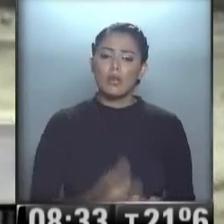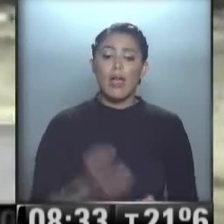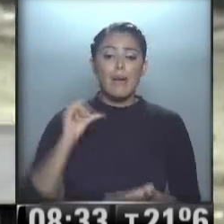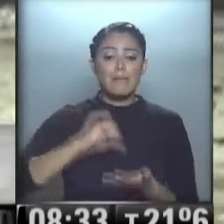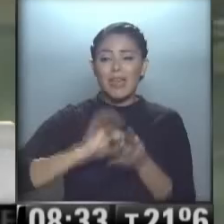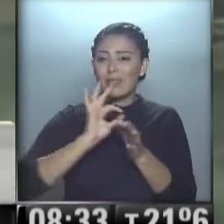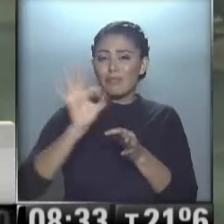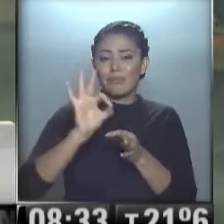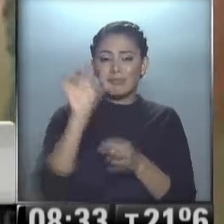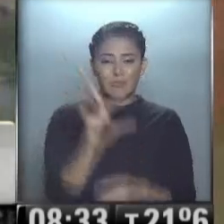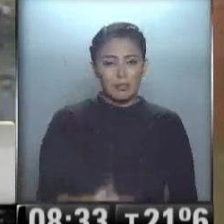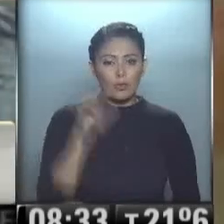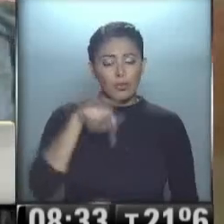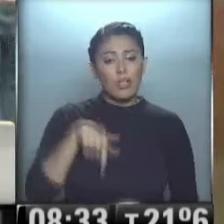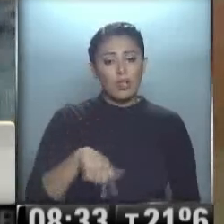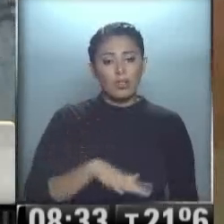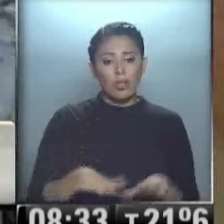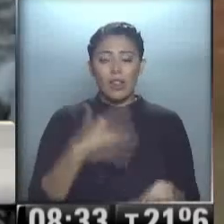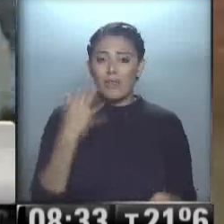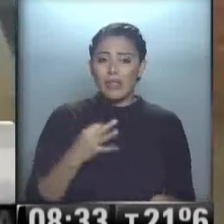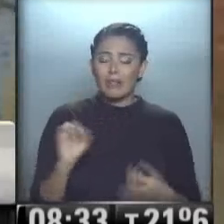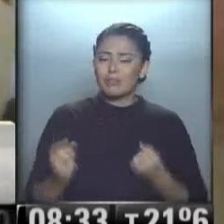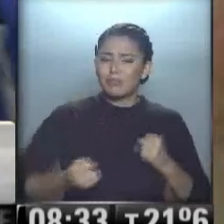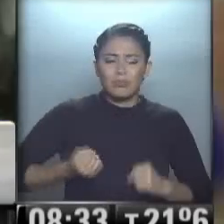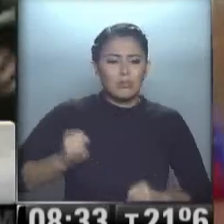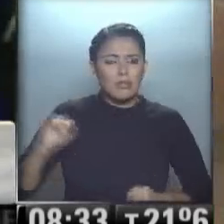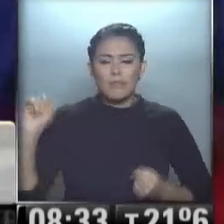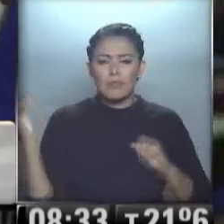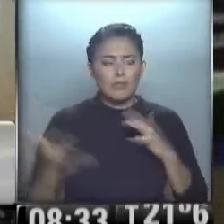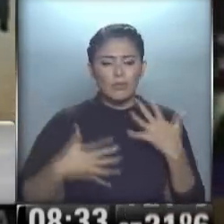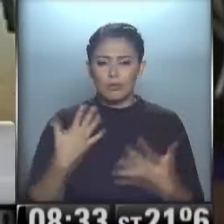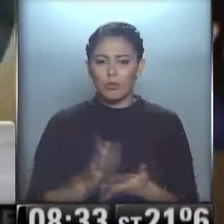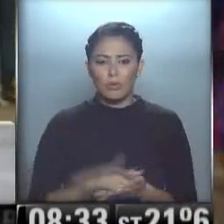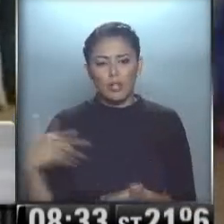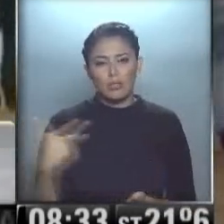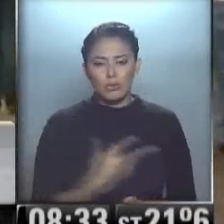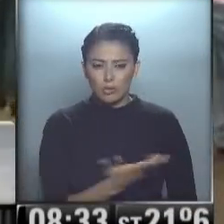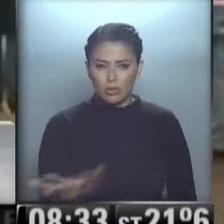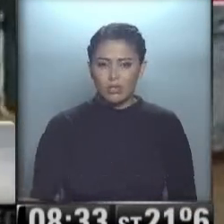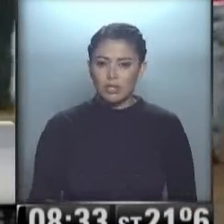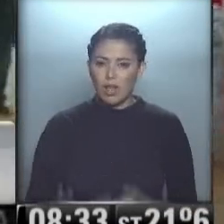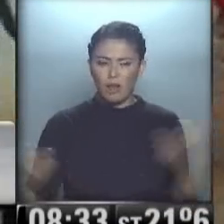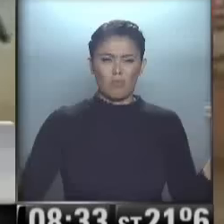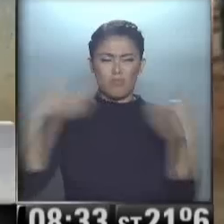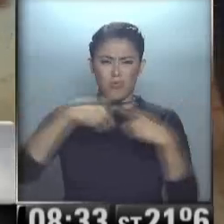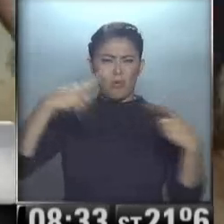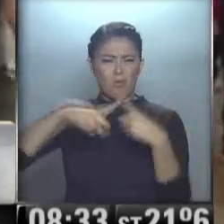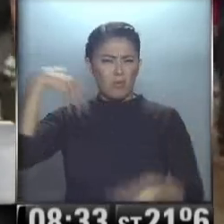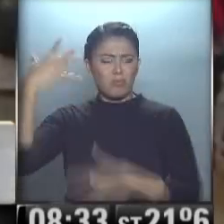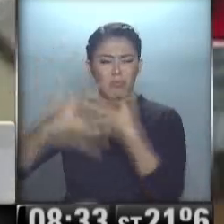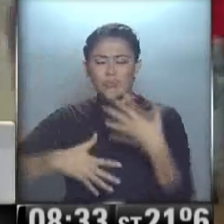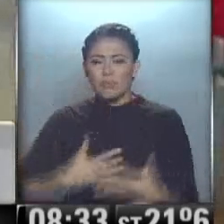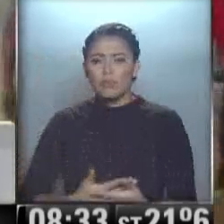de la región y está pasando por horas realmente tensas en materia social, con enfrentamientos